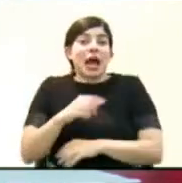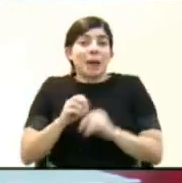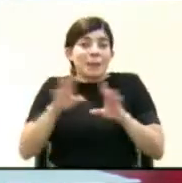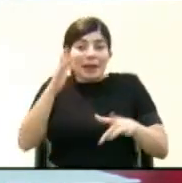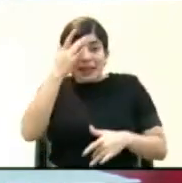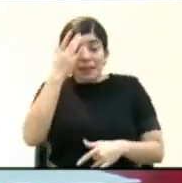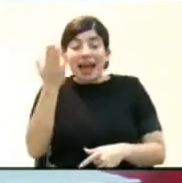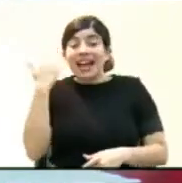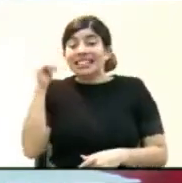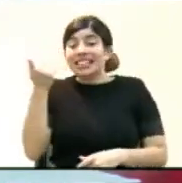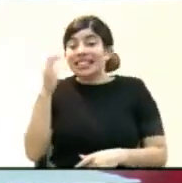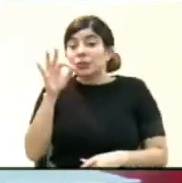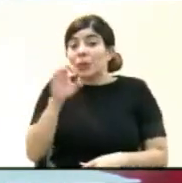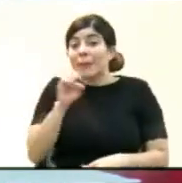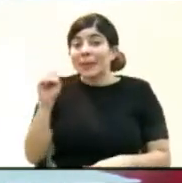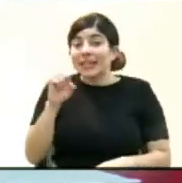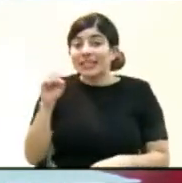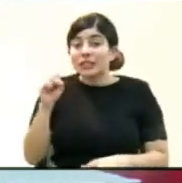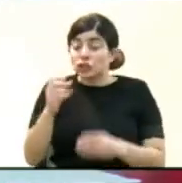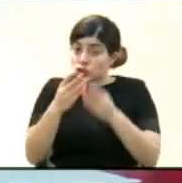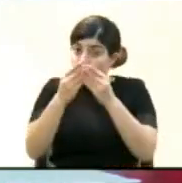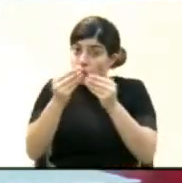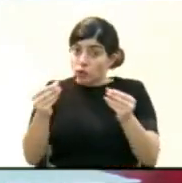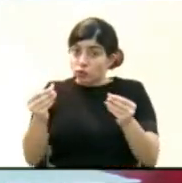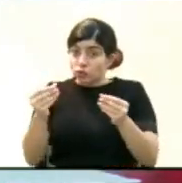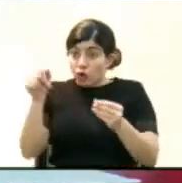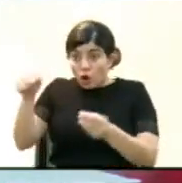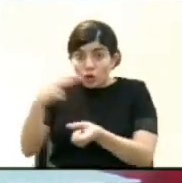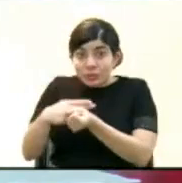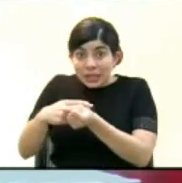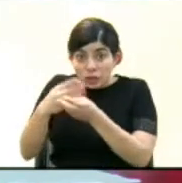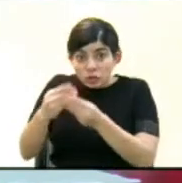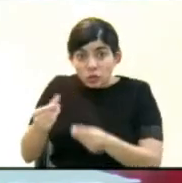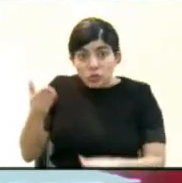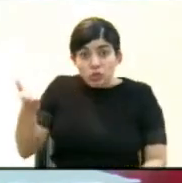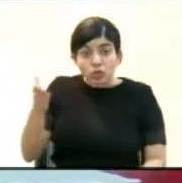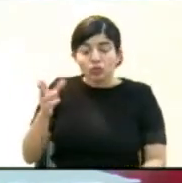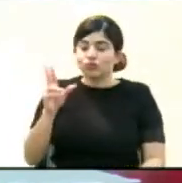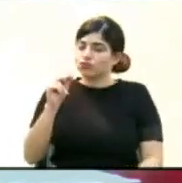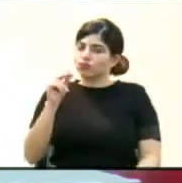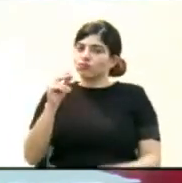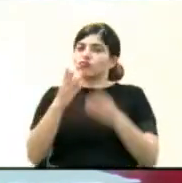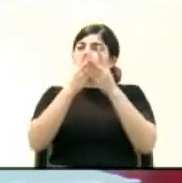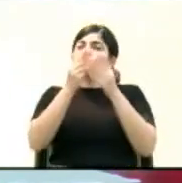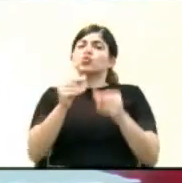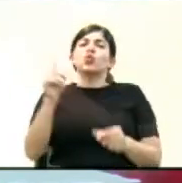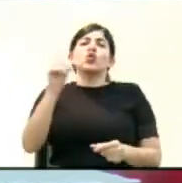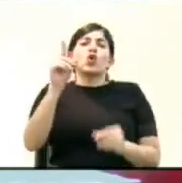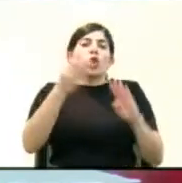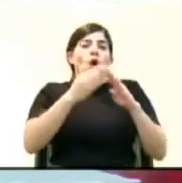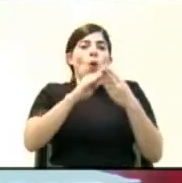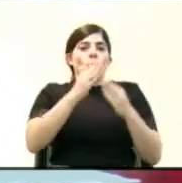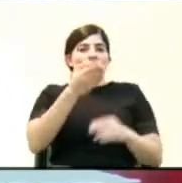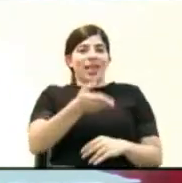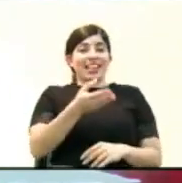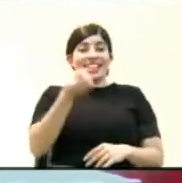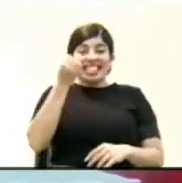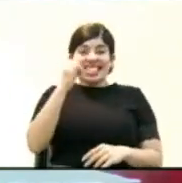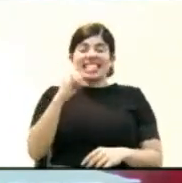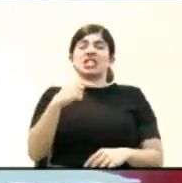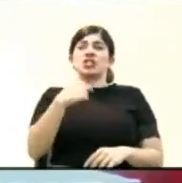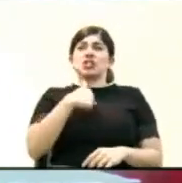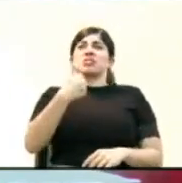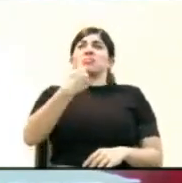meses, la solución no está en el hospital, la solución está en la comunidad. Si apostamos a que el